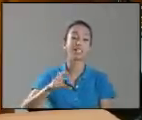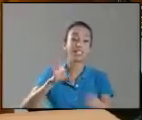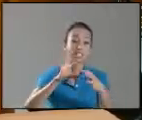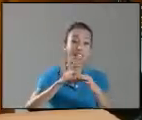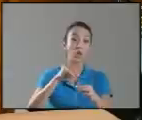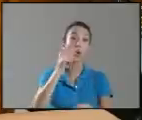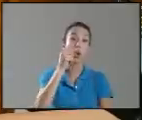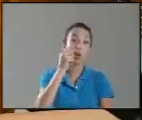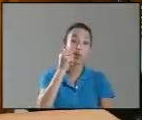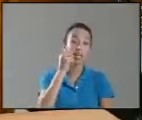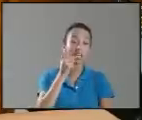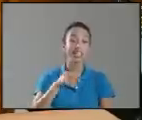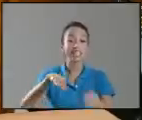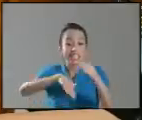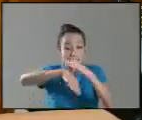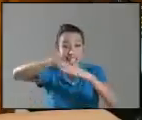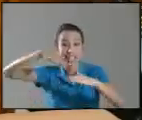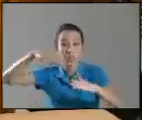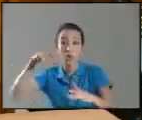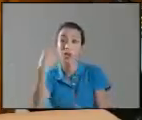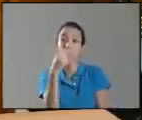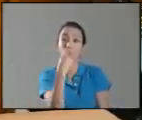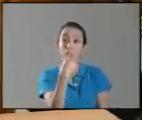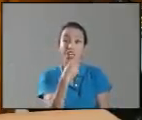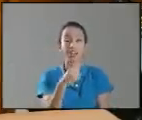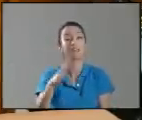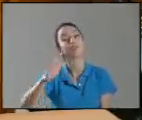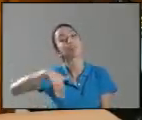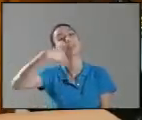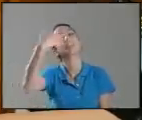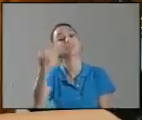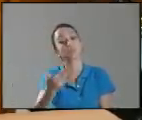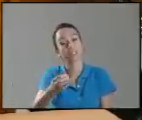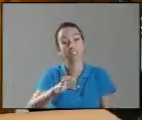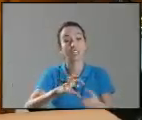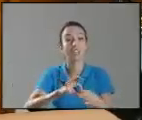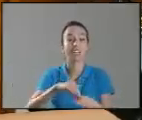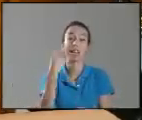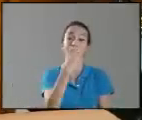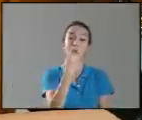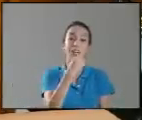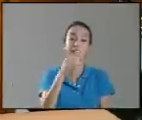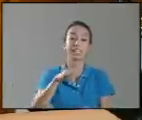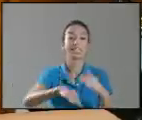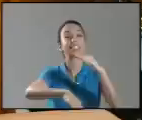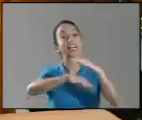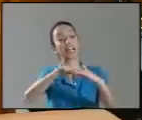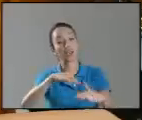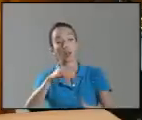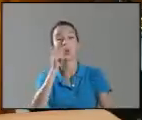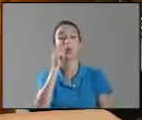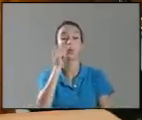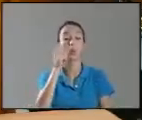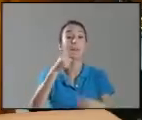regresar. ¿Por qué razón? Porque, hermano amado, del hombre salió la